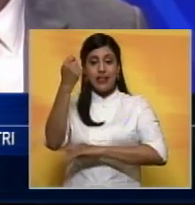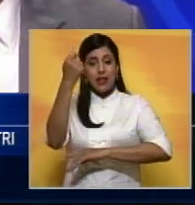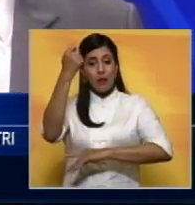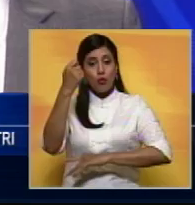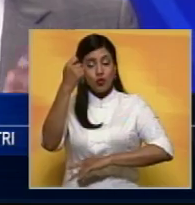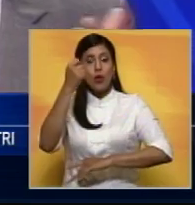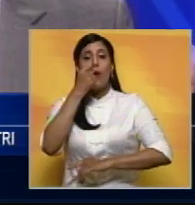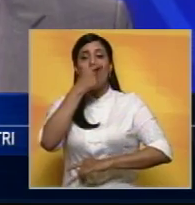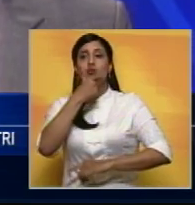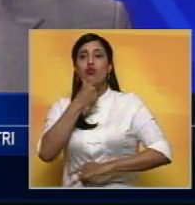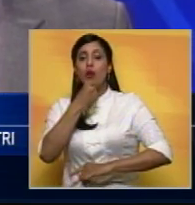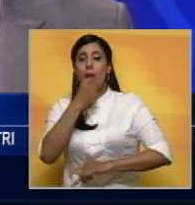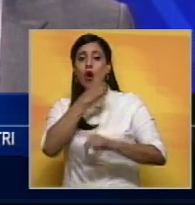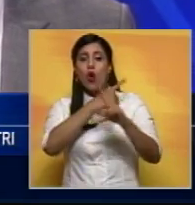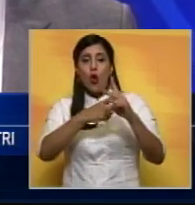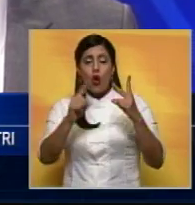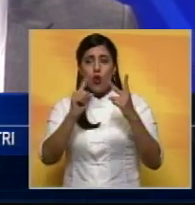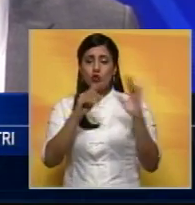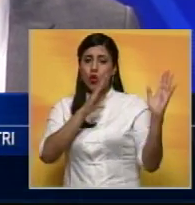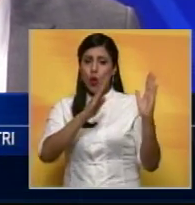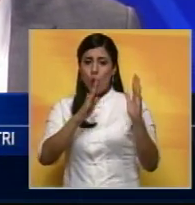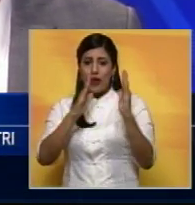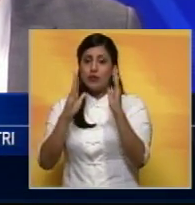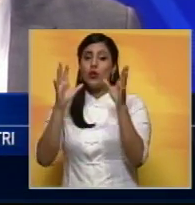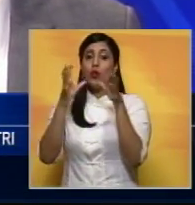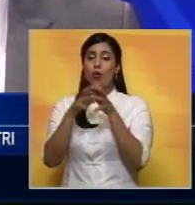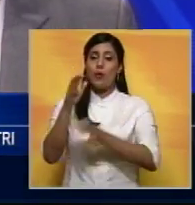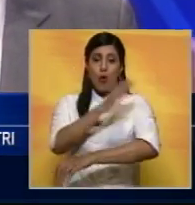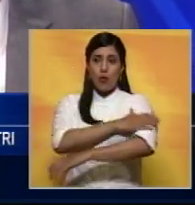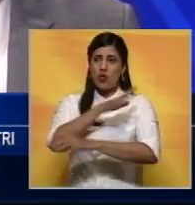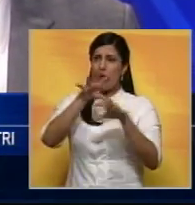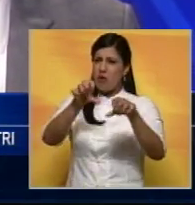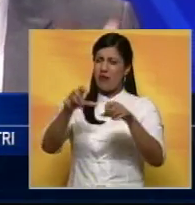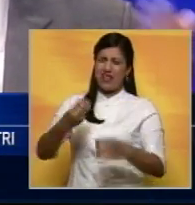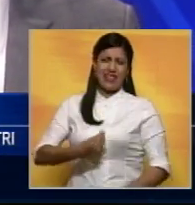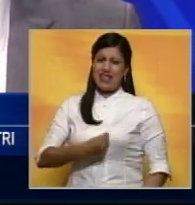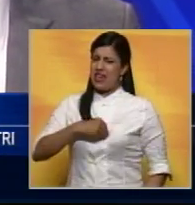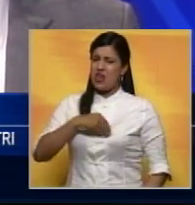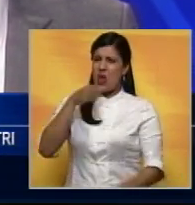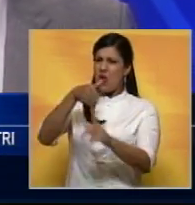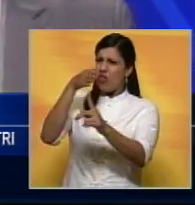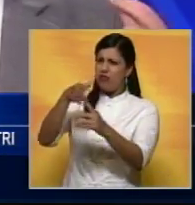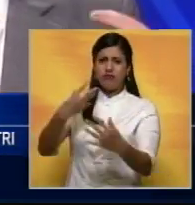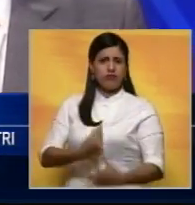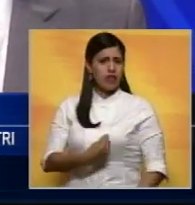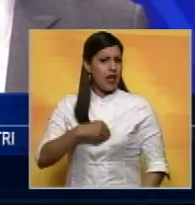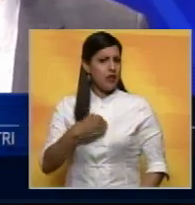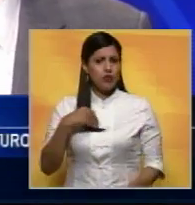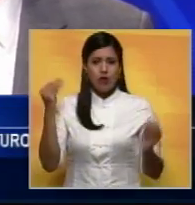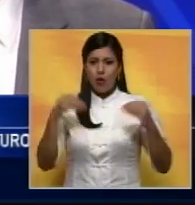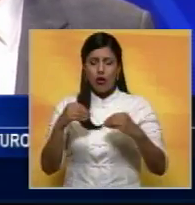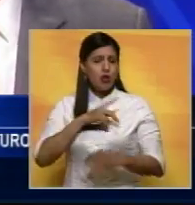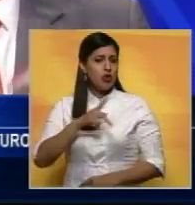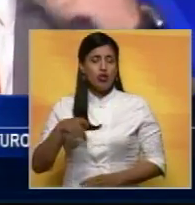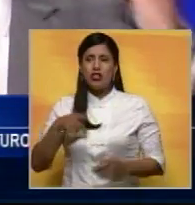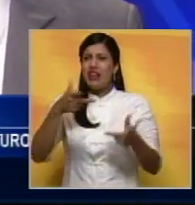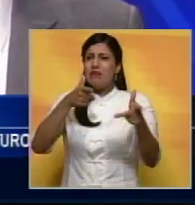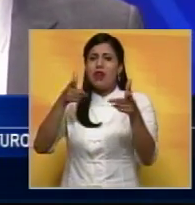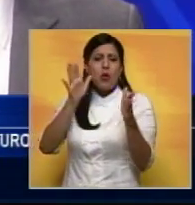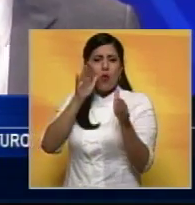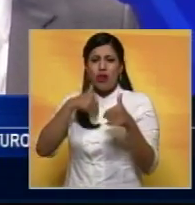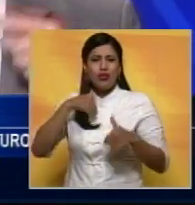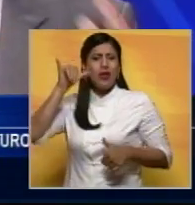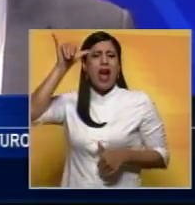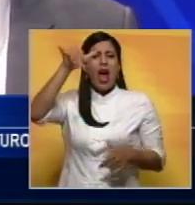Tomás Guanipa y de todos los dirigentes opositores. ¿Qué cosa es esa? ¿Qué amenazadera es esa? Porque nosotros no tenemos tanques, nosotros no